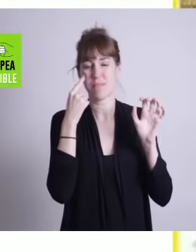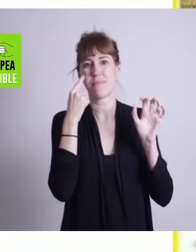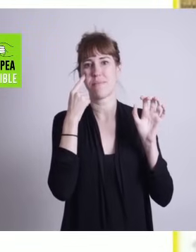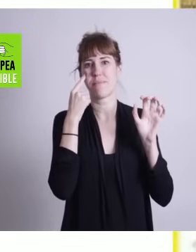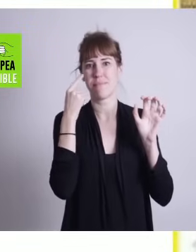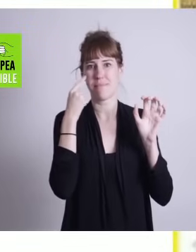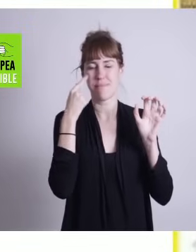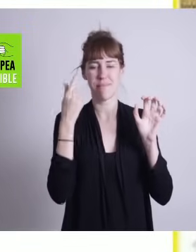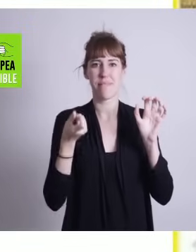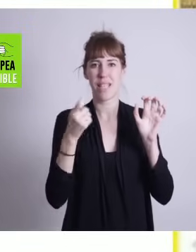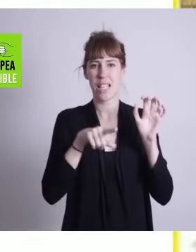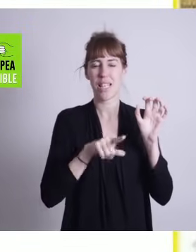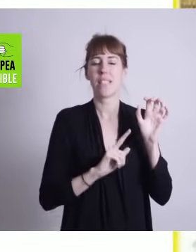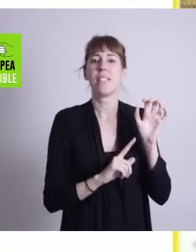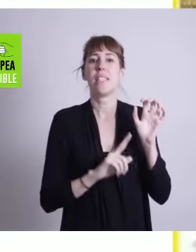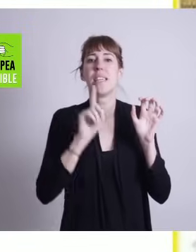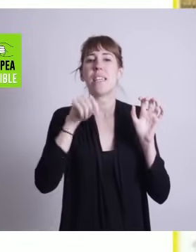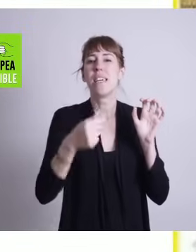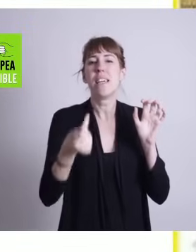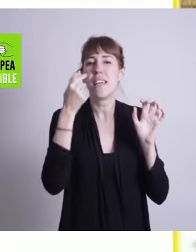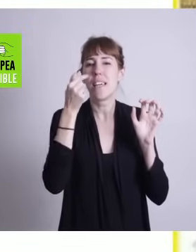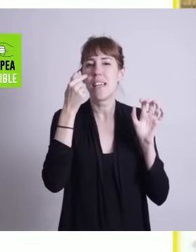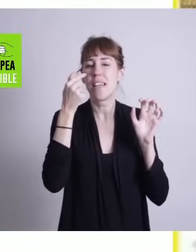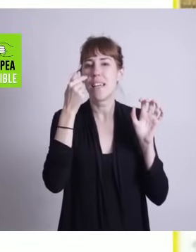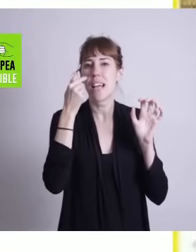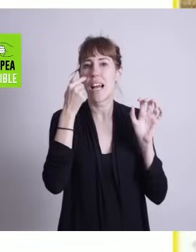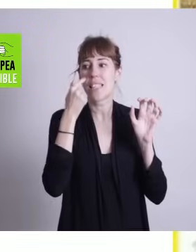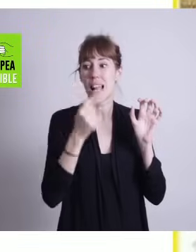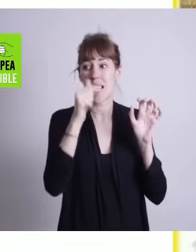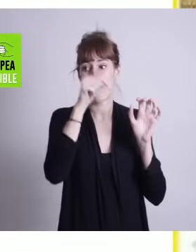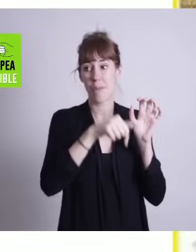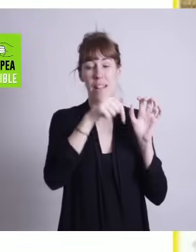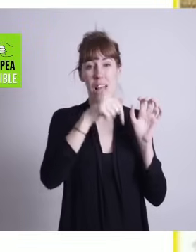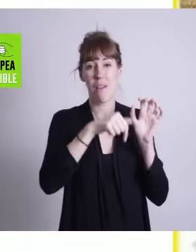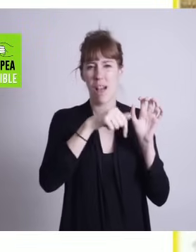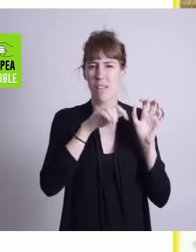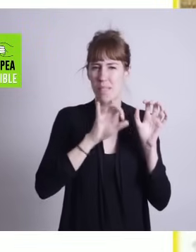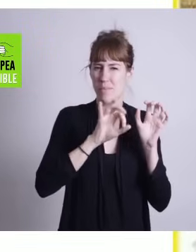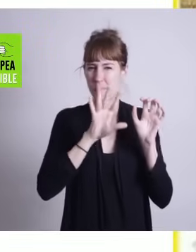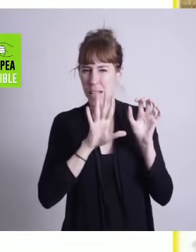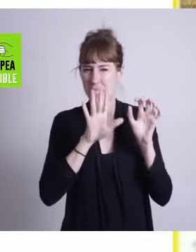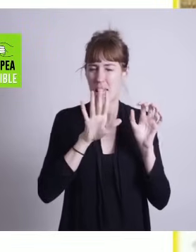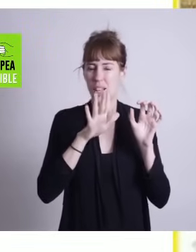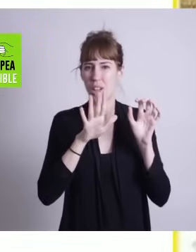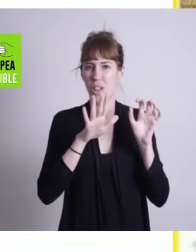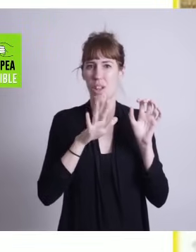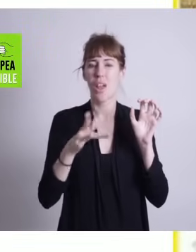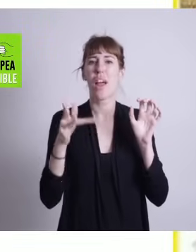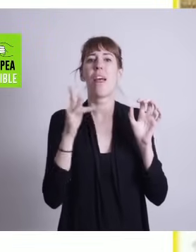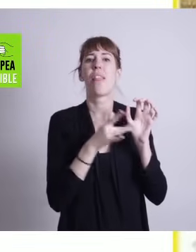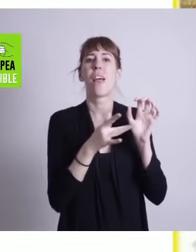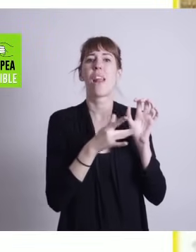Y si os fijáis en esta parte posterior, que aquí abajo lo veis más claro, más mútido, que es a lo que llamamos el cerebro